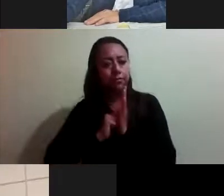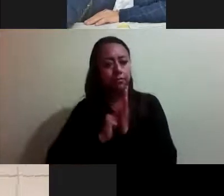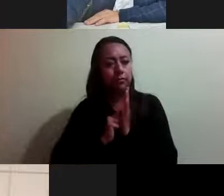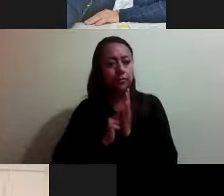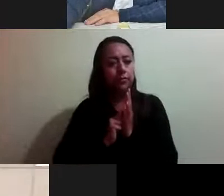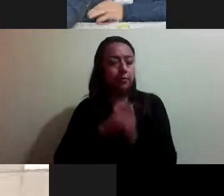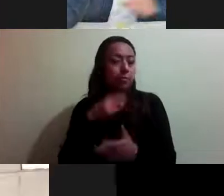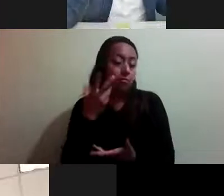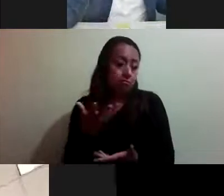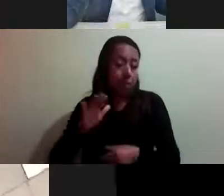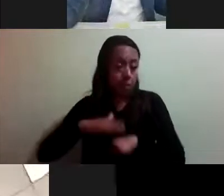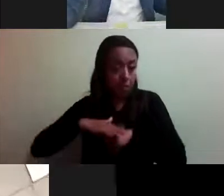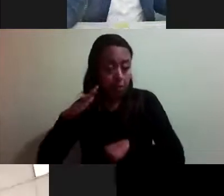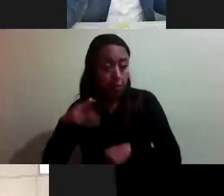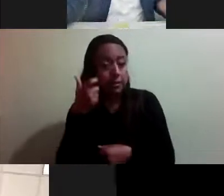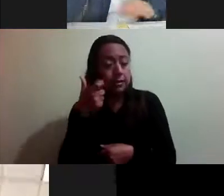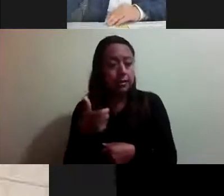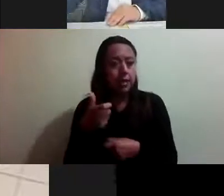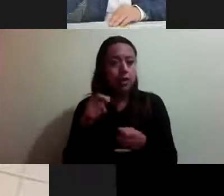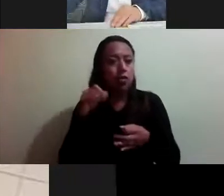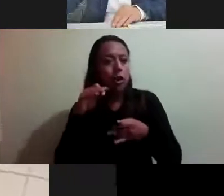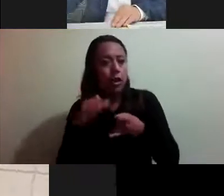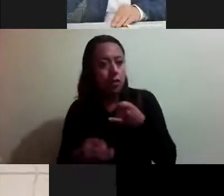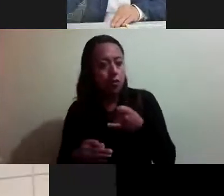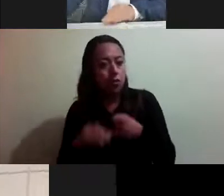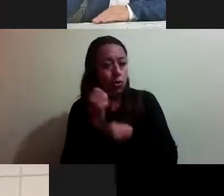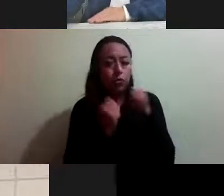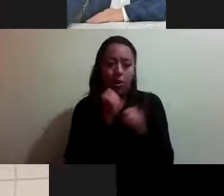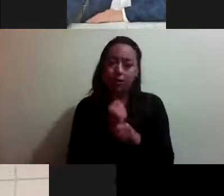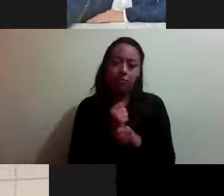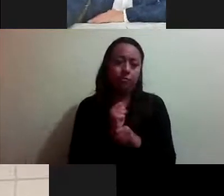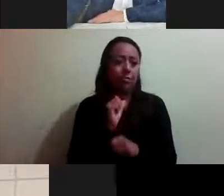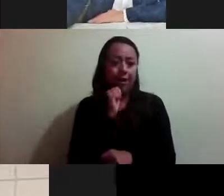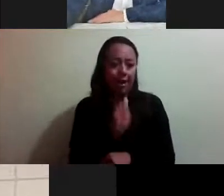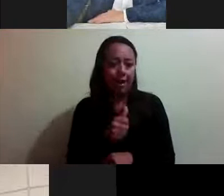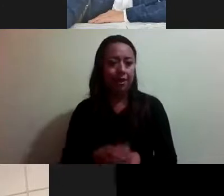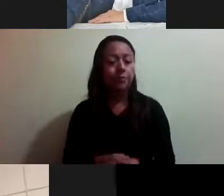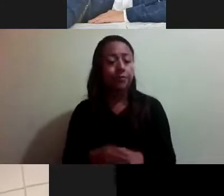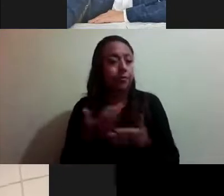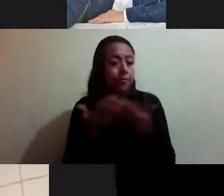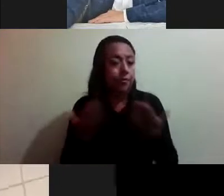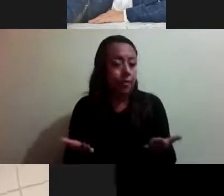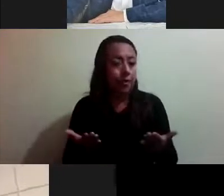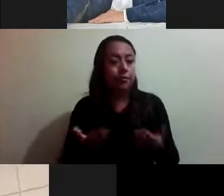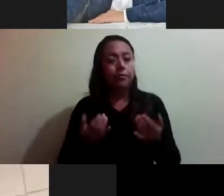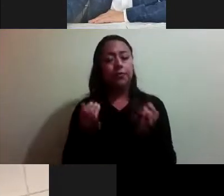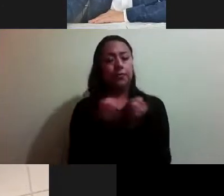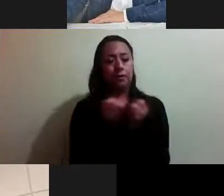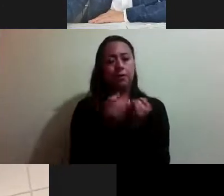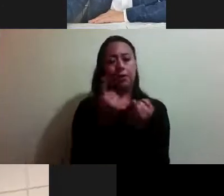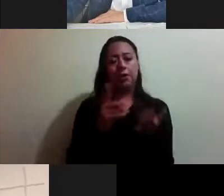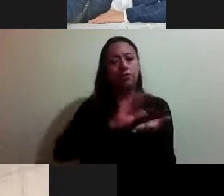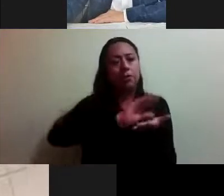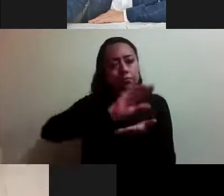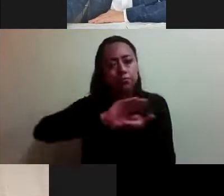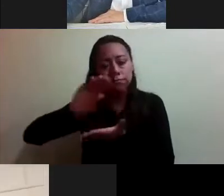sacaba recurso del último año. Pagaba con el seguro de separación individualizada que iban abonando tanto el